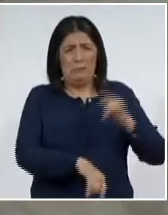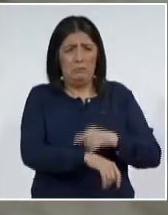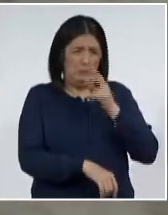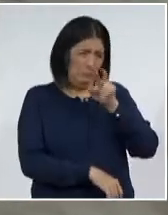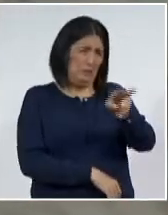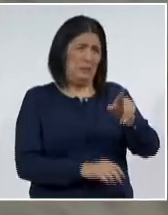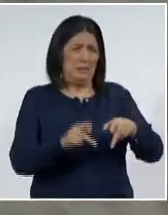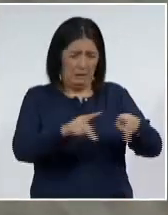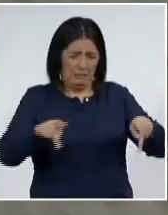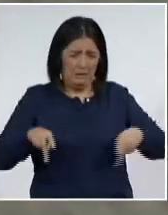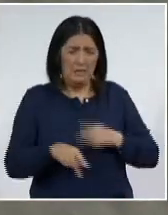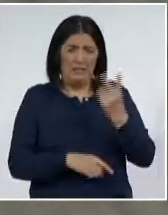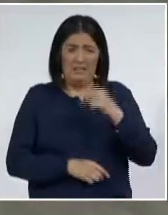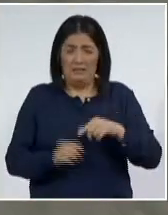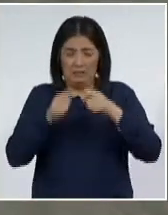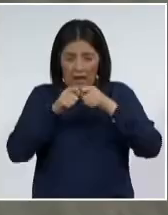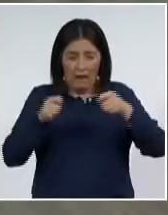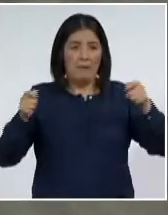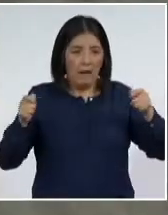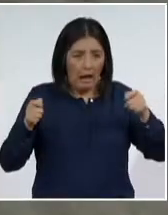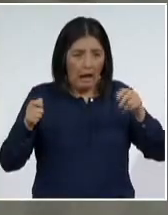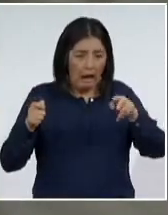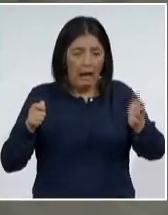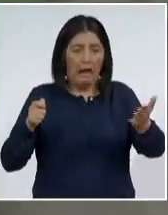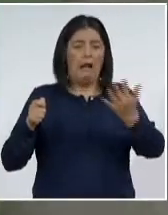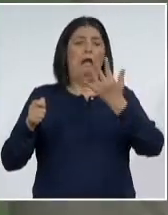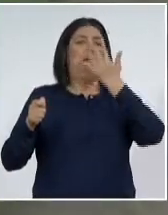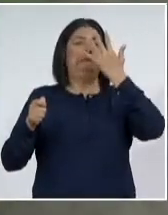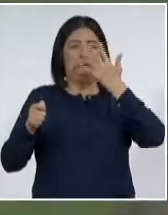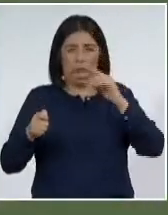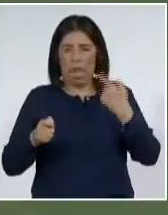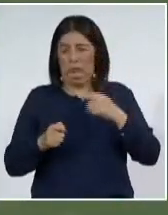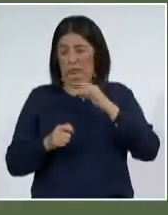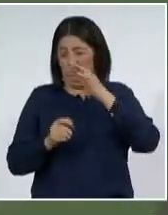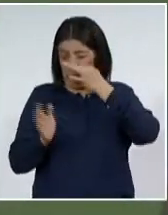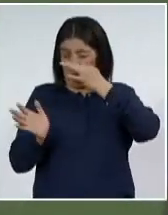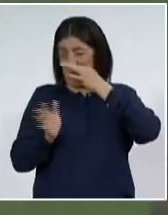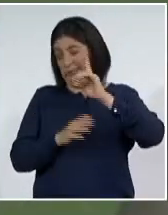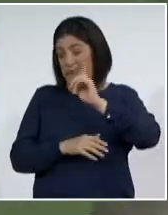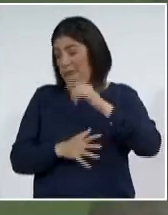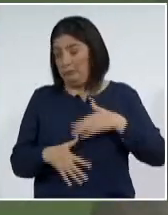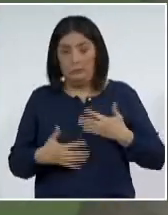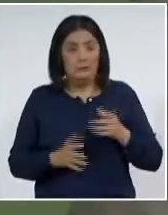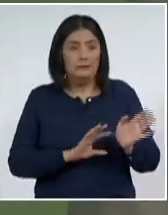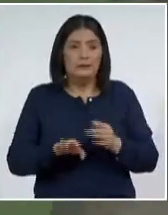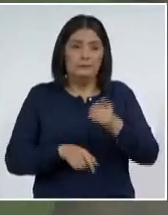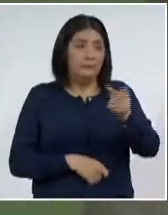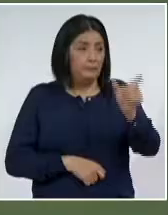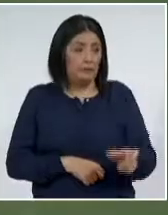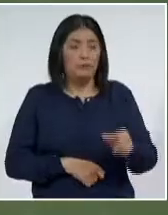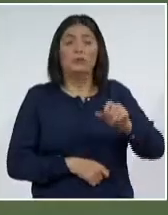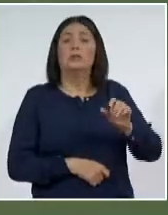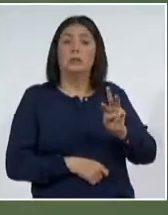de esa piscina verde. Usted abre la ventana y se encuentra con este aire. Con ese aire que huele así todo fétido que ya uno no aguanta. Claro. Señor, estamos con el señor